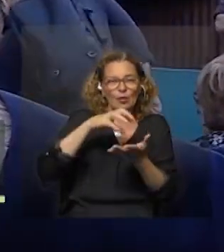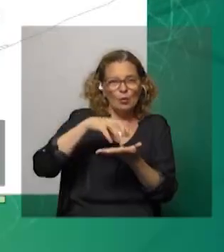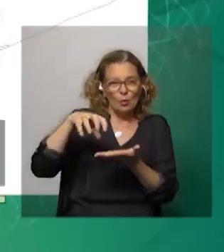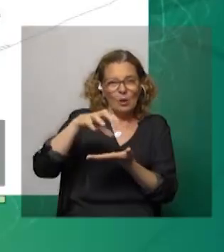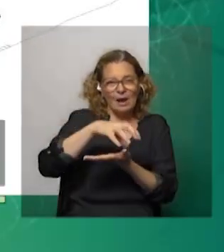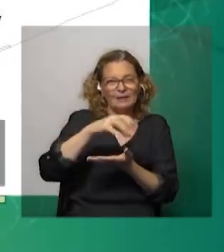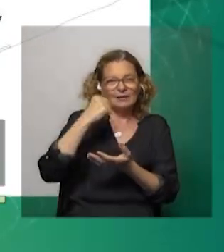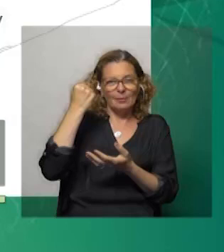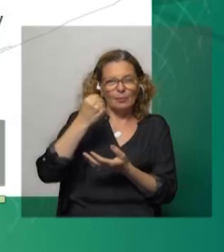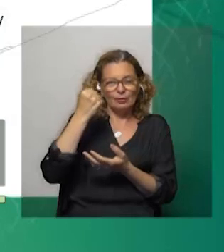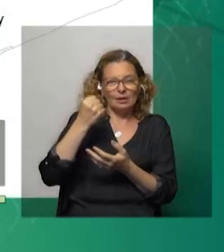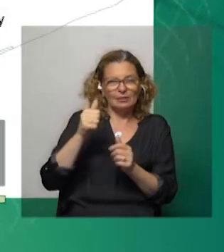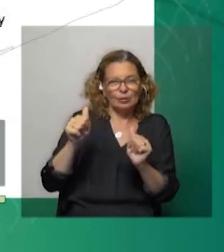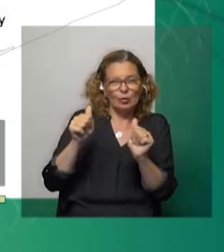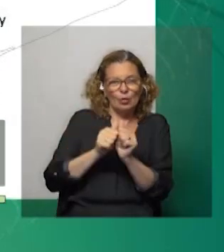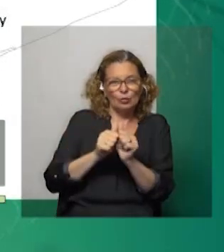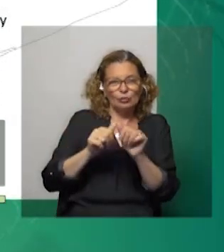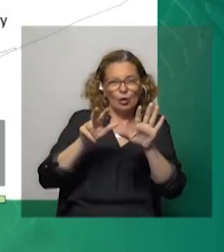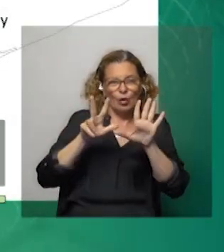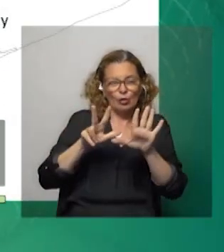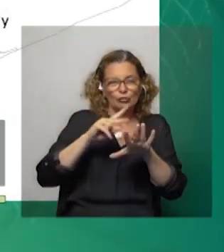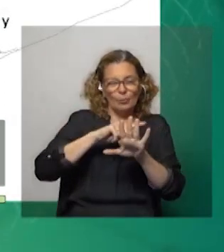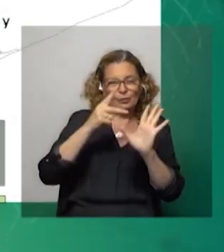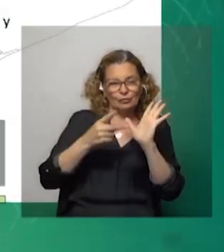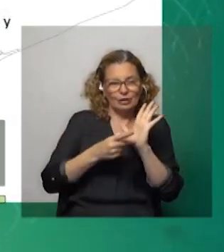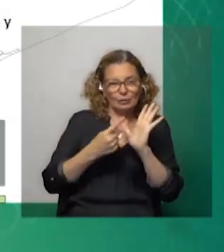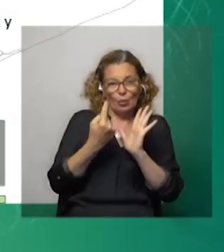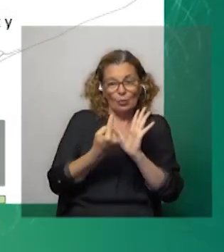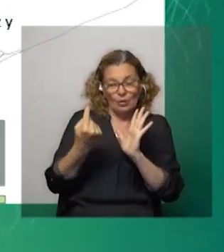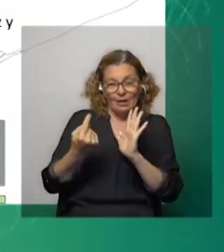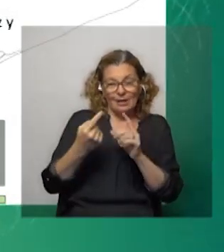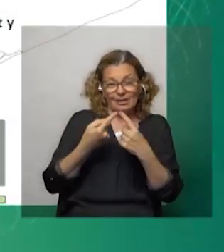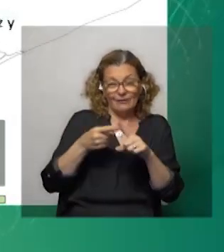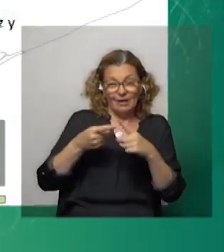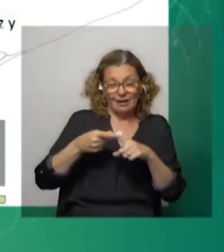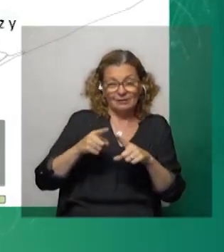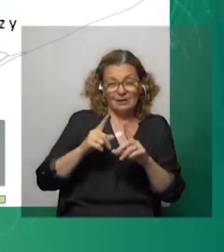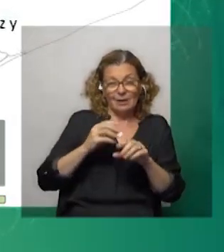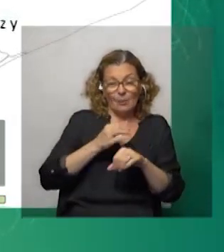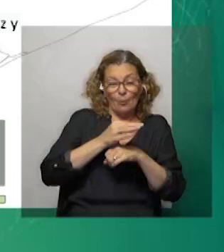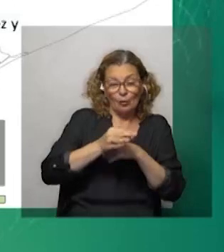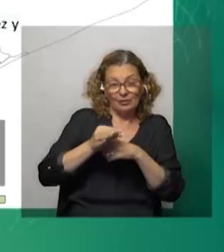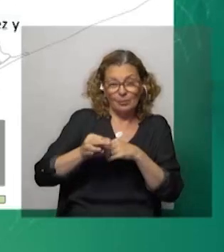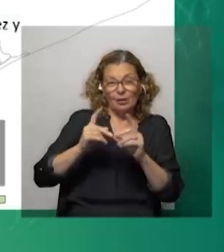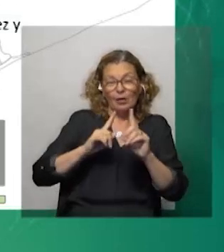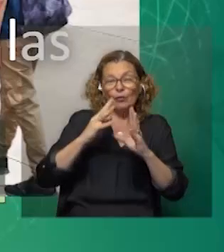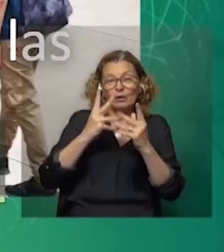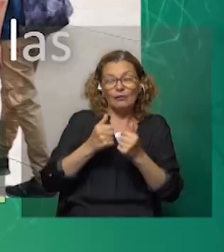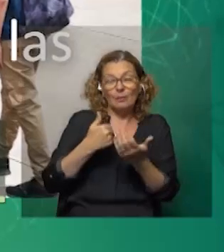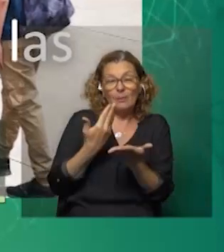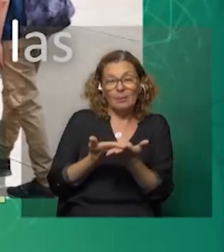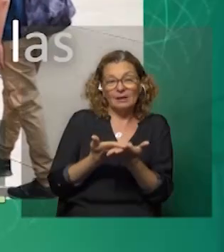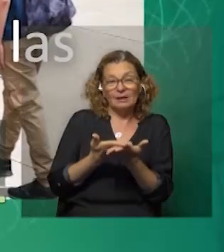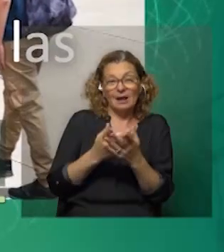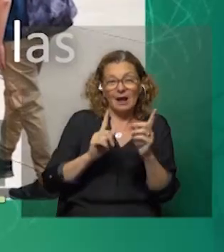de alta calidad es un conjunto de ocho proyectos uno en cada municipio y que de alguna forma se plantean